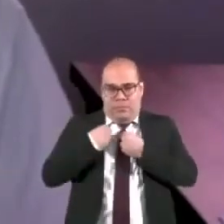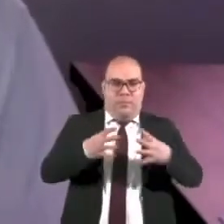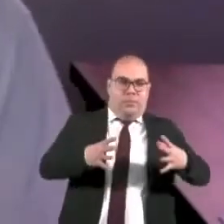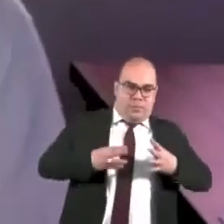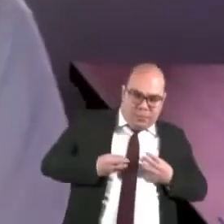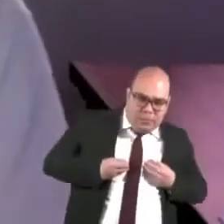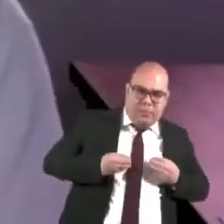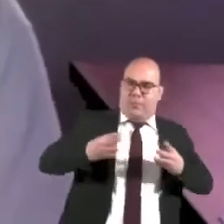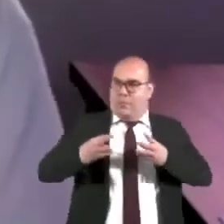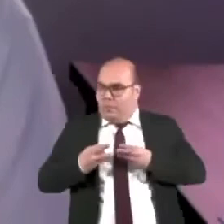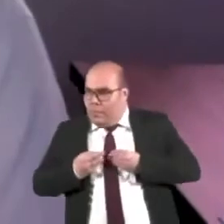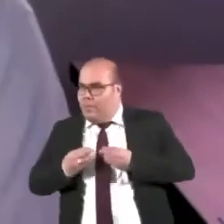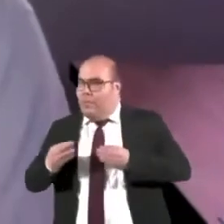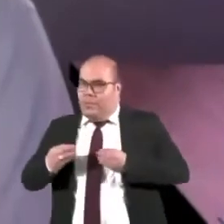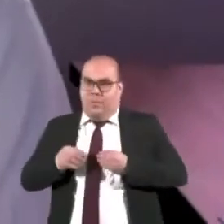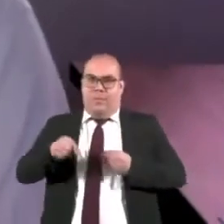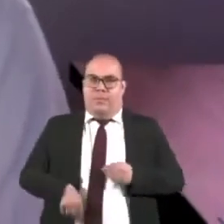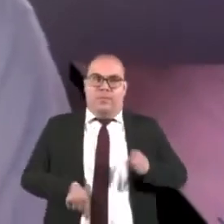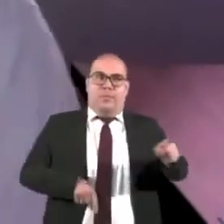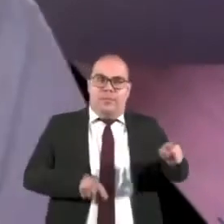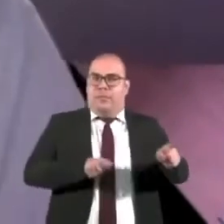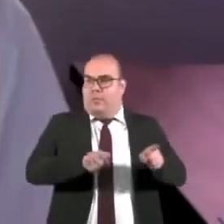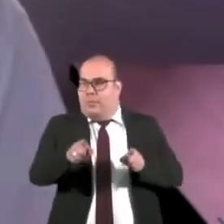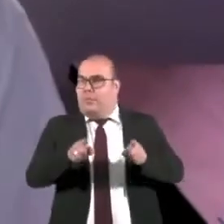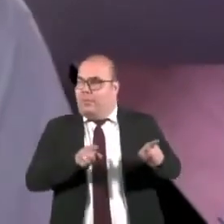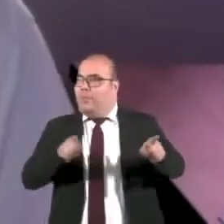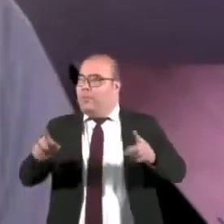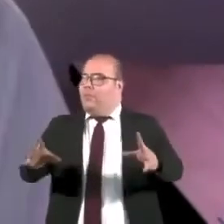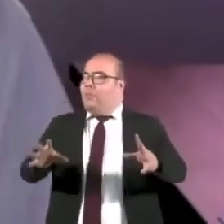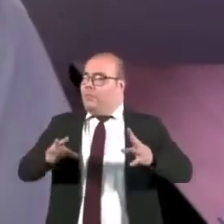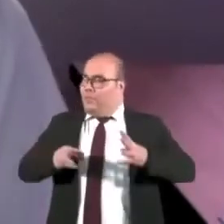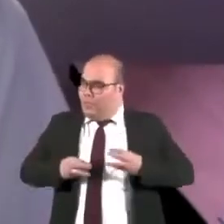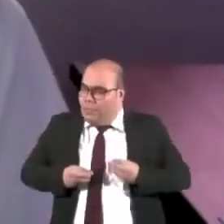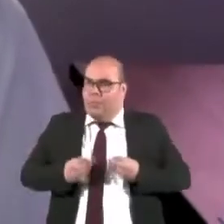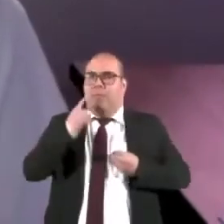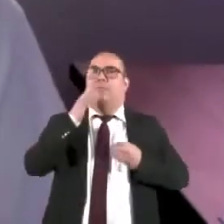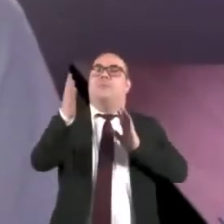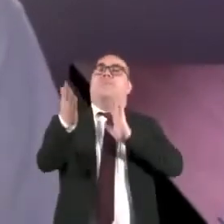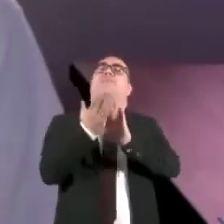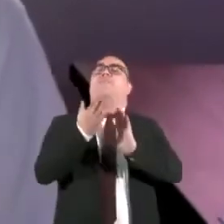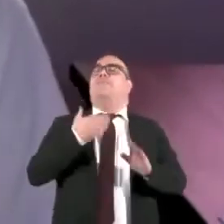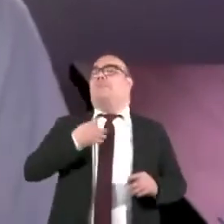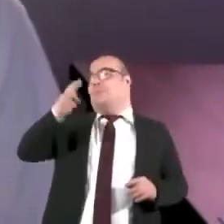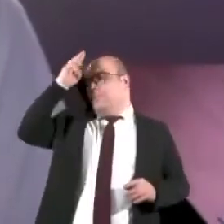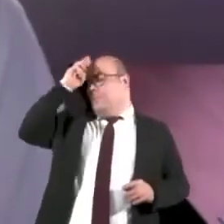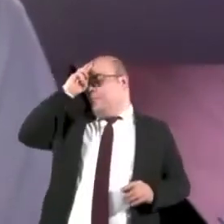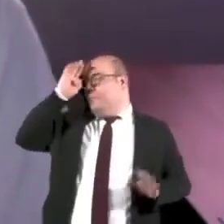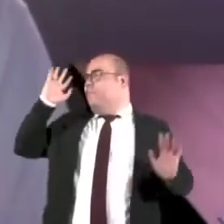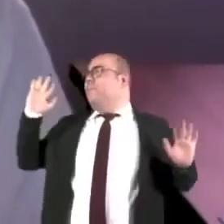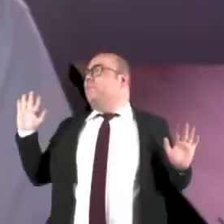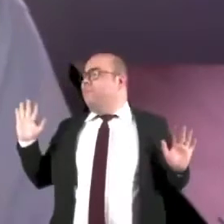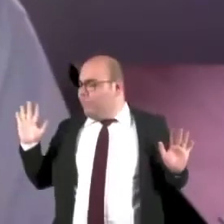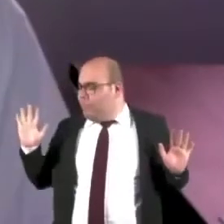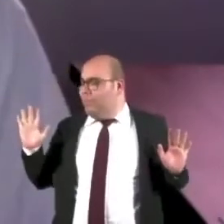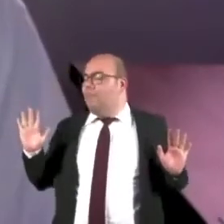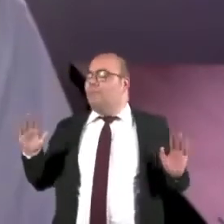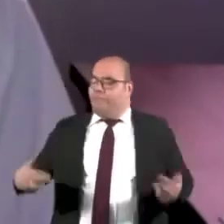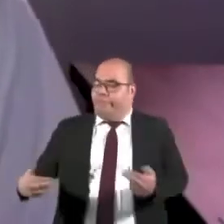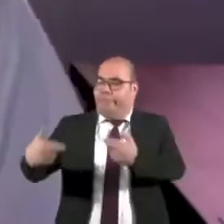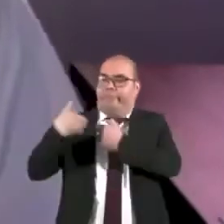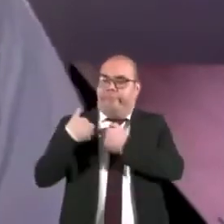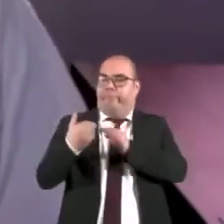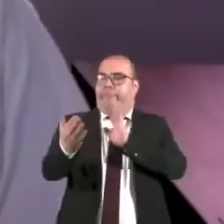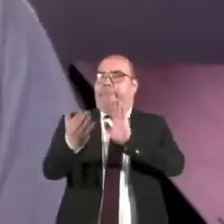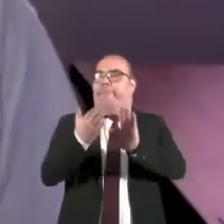todos los responsables en esta confrontación pues pongamos la cara, asumamos la responsabilidad, valga